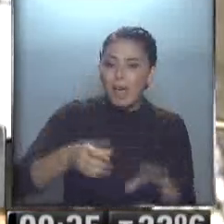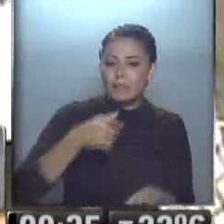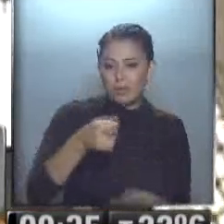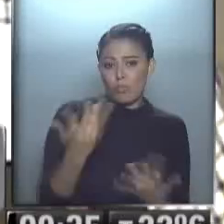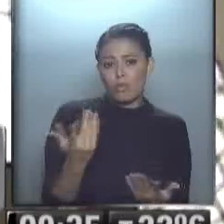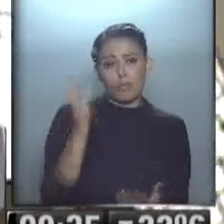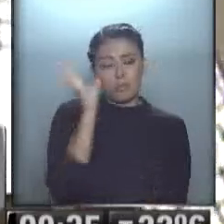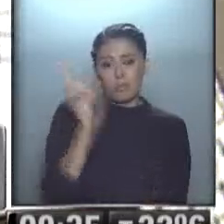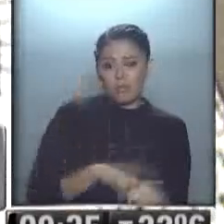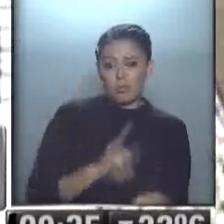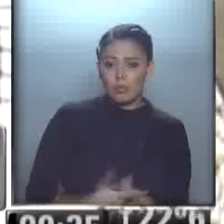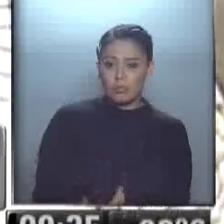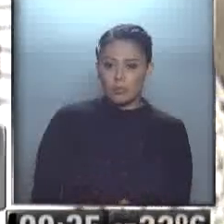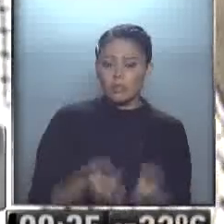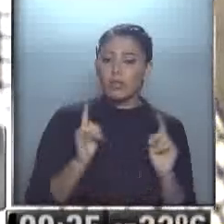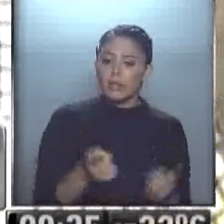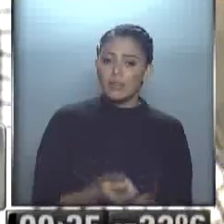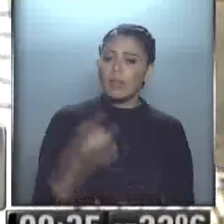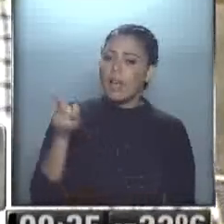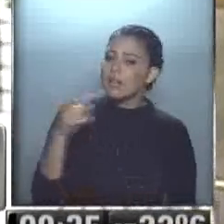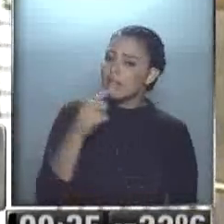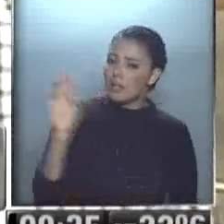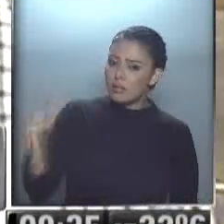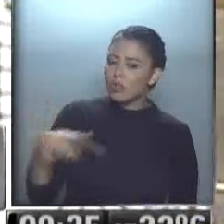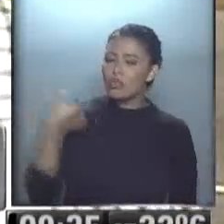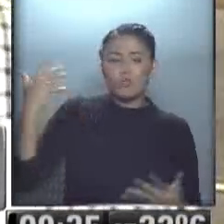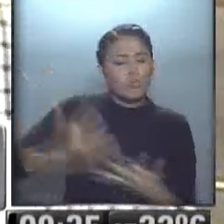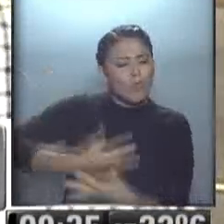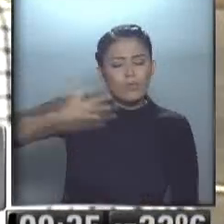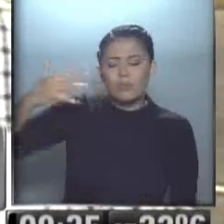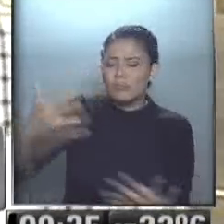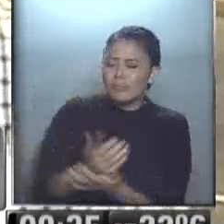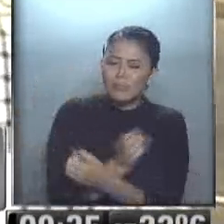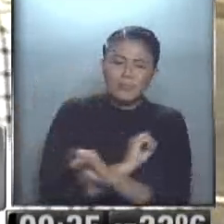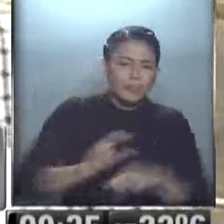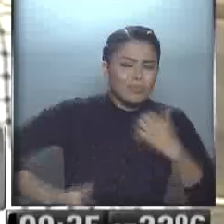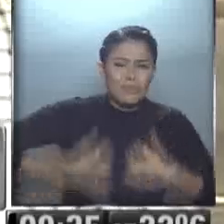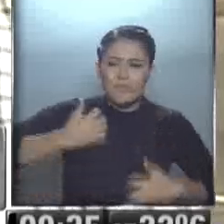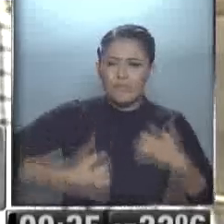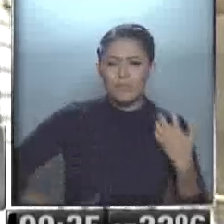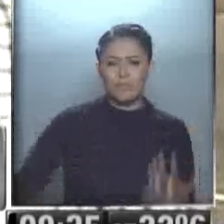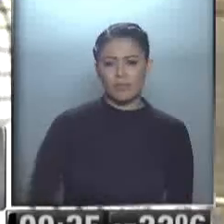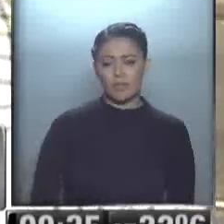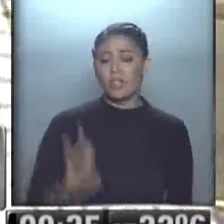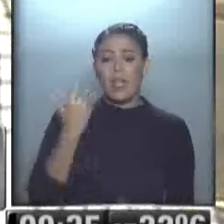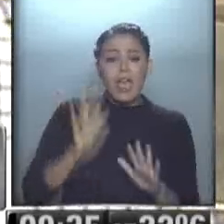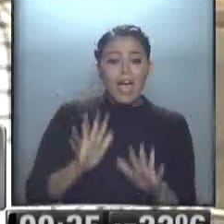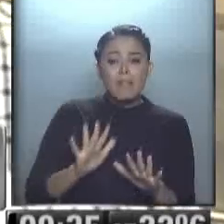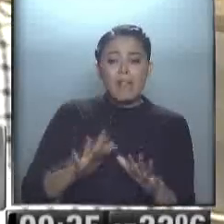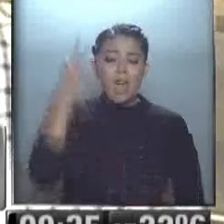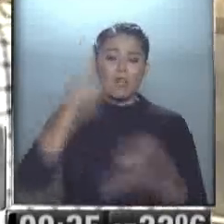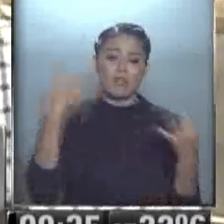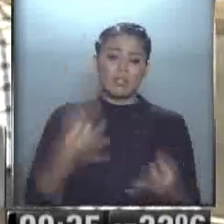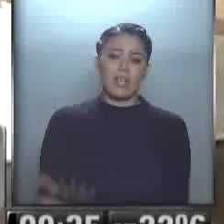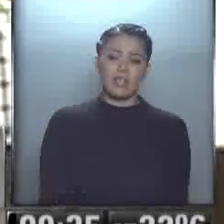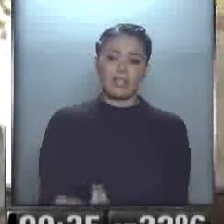cosa, ¿no es cierto? Y estamos, como dice ella, un sufrimiento terrible, terrible, y esperando que se haga justicia, que